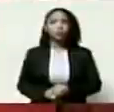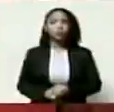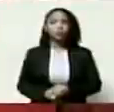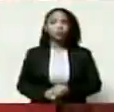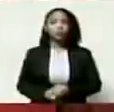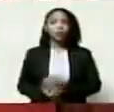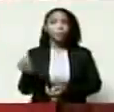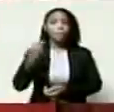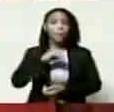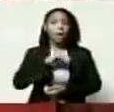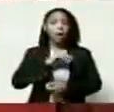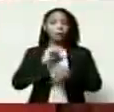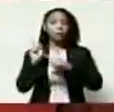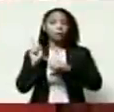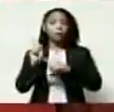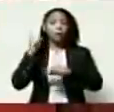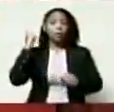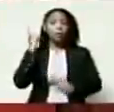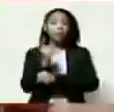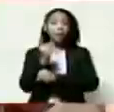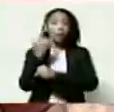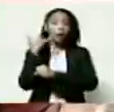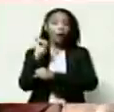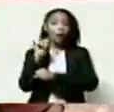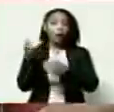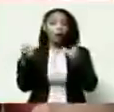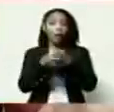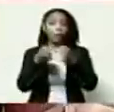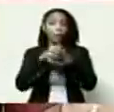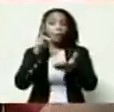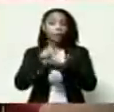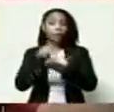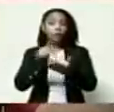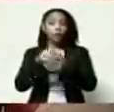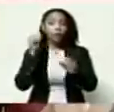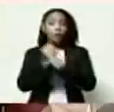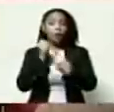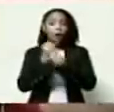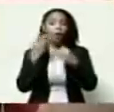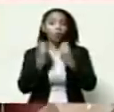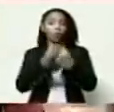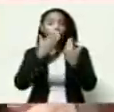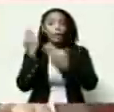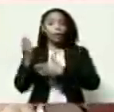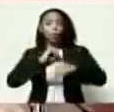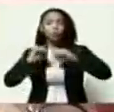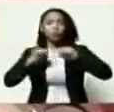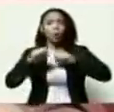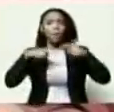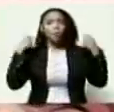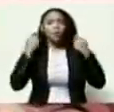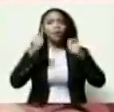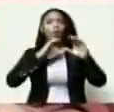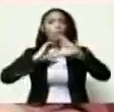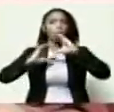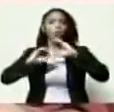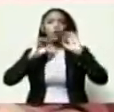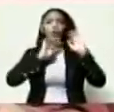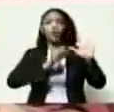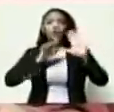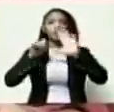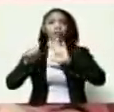Además de ellos deben estar el equipo, ¿no?, que trabaja con ellos, el de agitación, el de propaganda y el de comunicación. Son